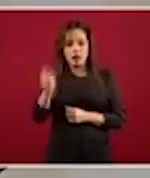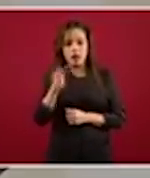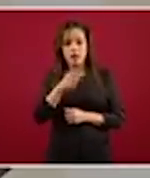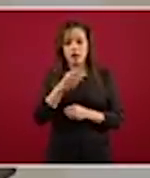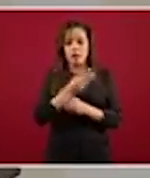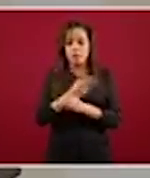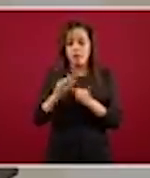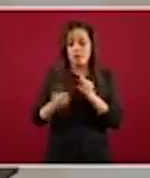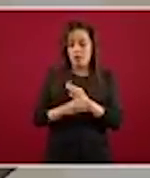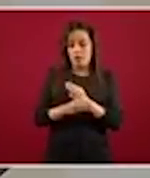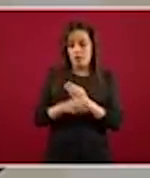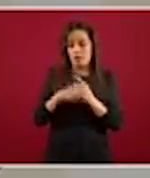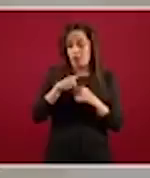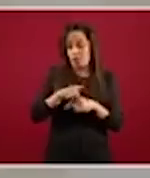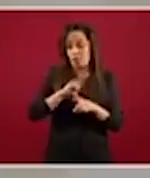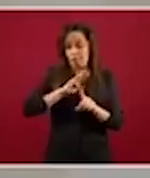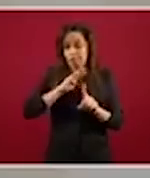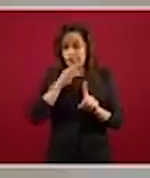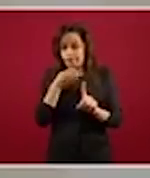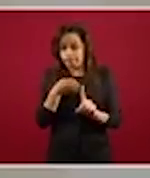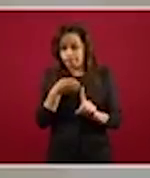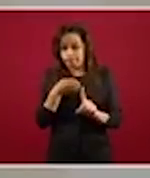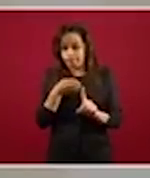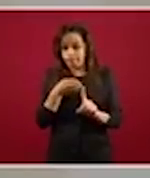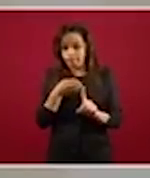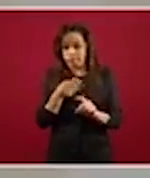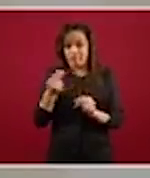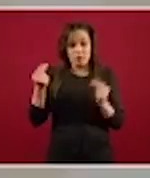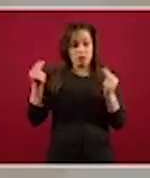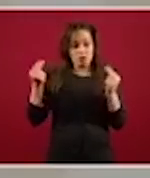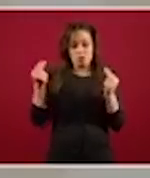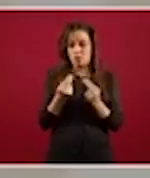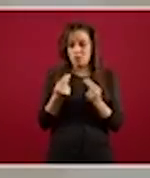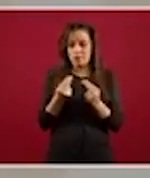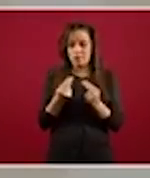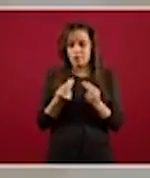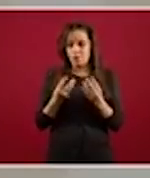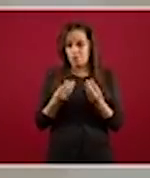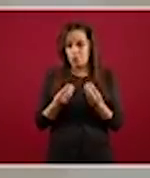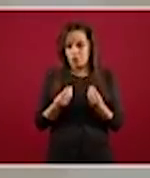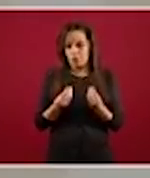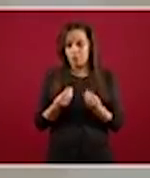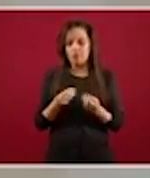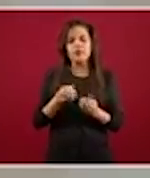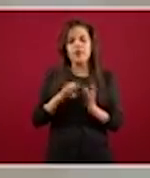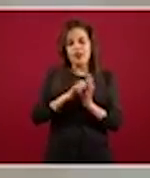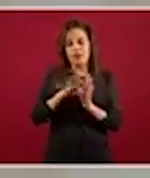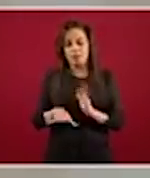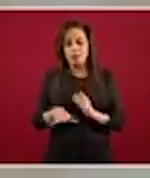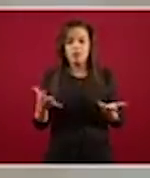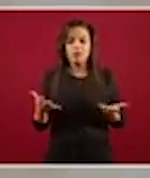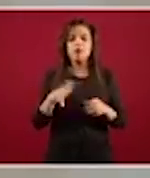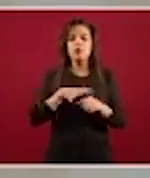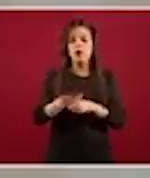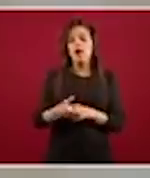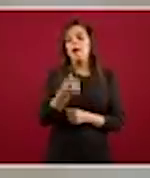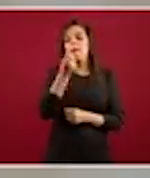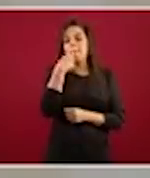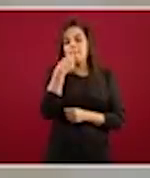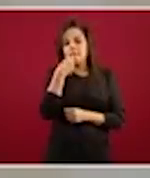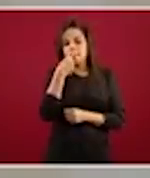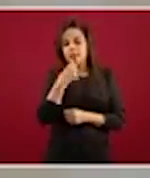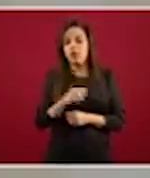que son estratégicos o que son decisivos, como pueden ser, por ejemplo, los medicamentos o